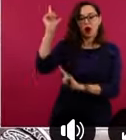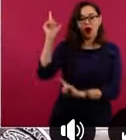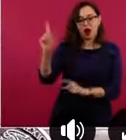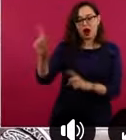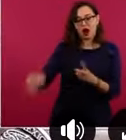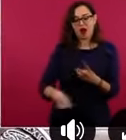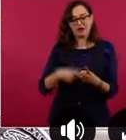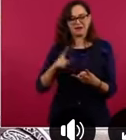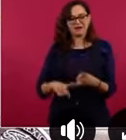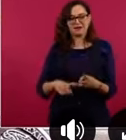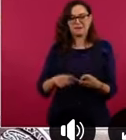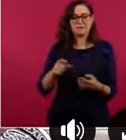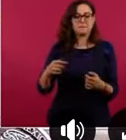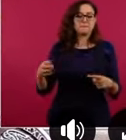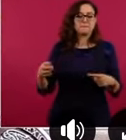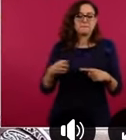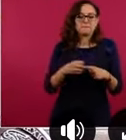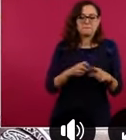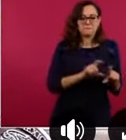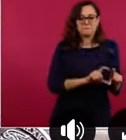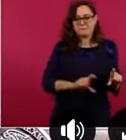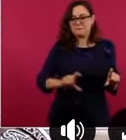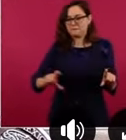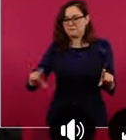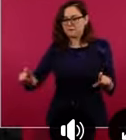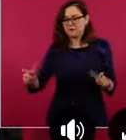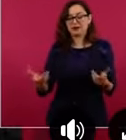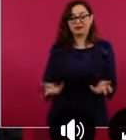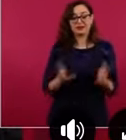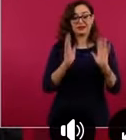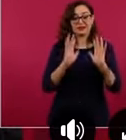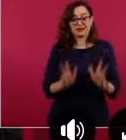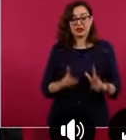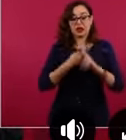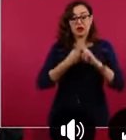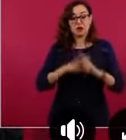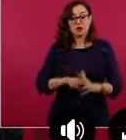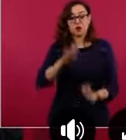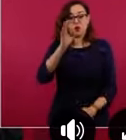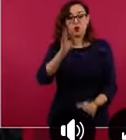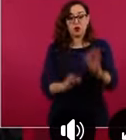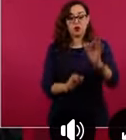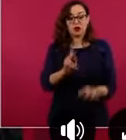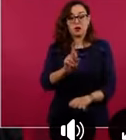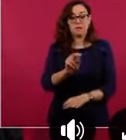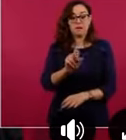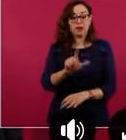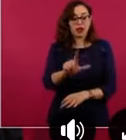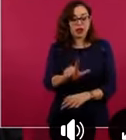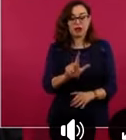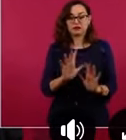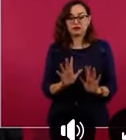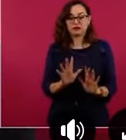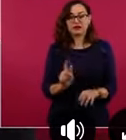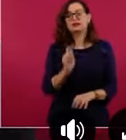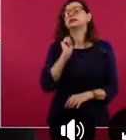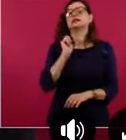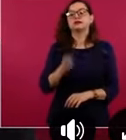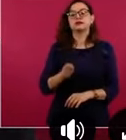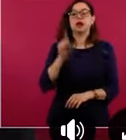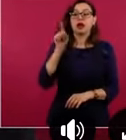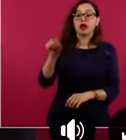miles de cartuchos, y ellos ya fueron vinculados a proceso penal. Es decir, hay un despliegue permanente en Michoacán que